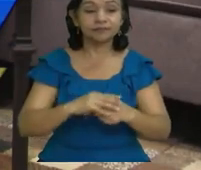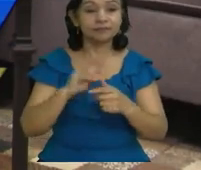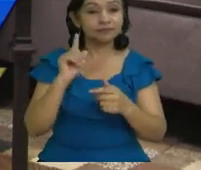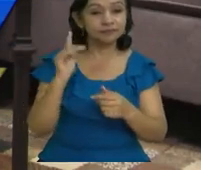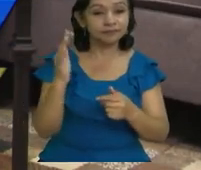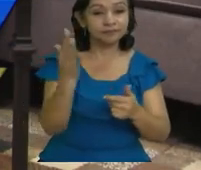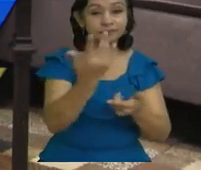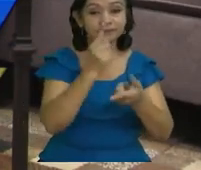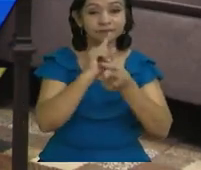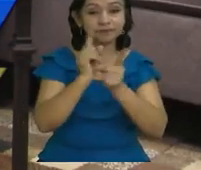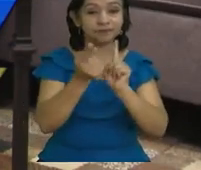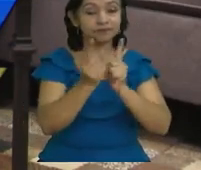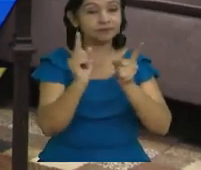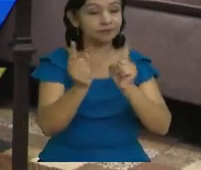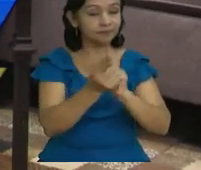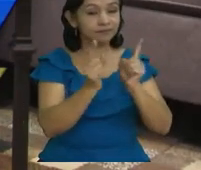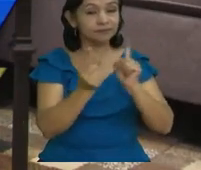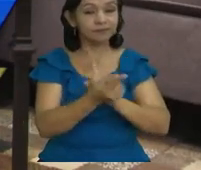eso, transformando